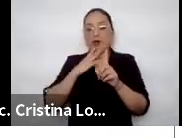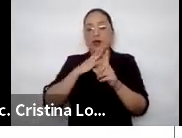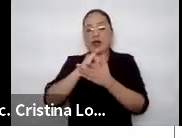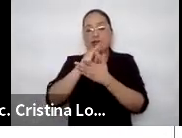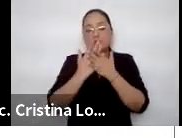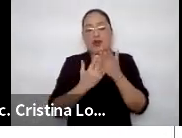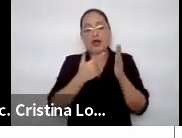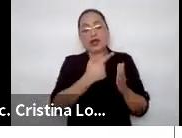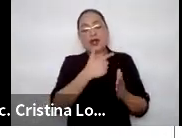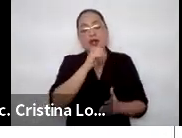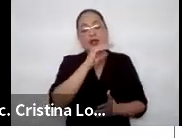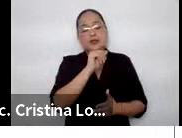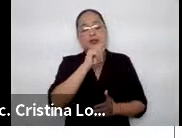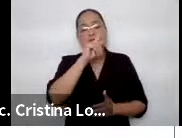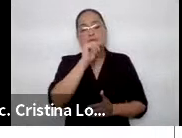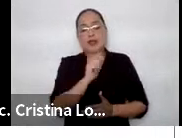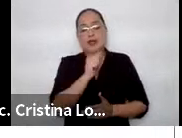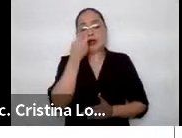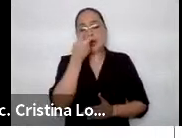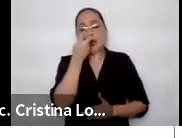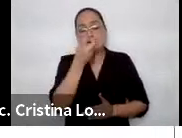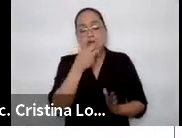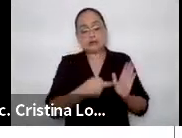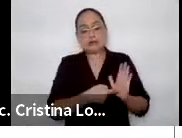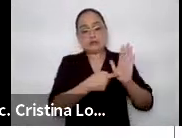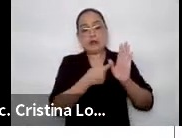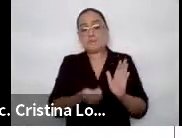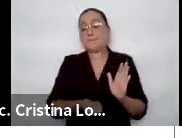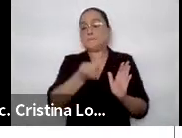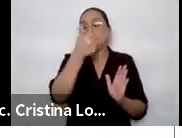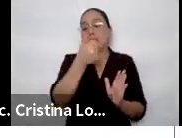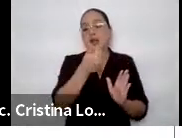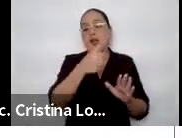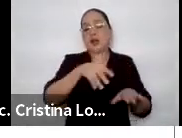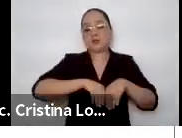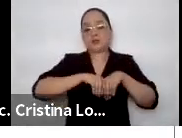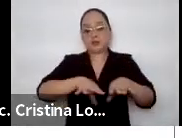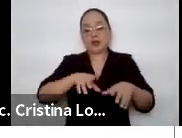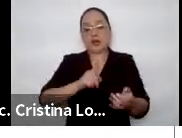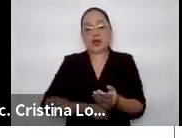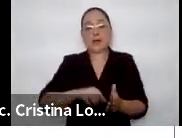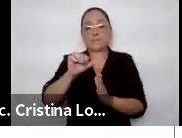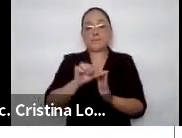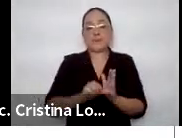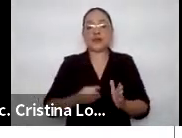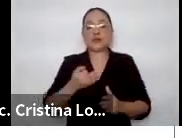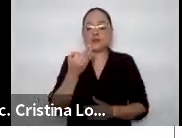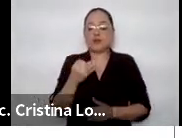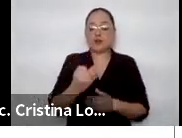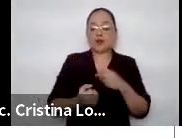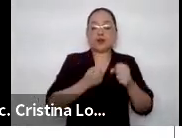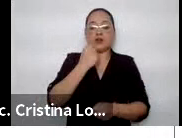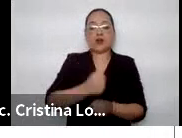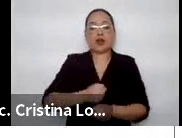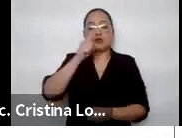la Gaceta del Semanario. Esa fue la primera publicación en febrero específicamente de